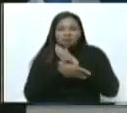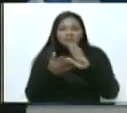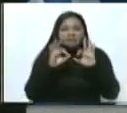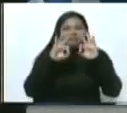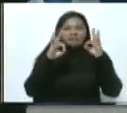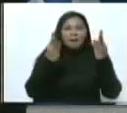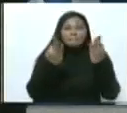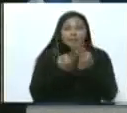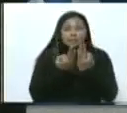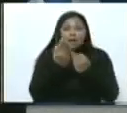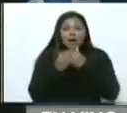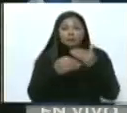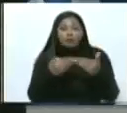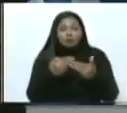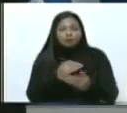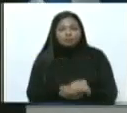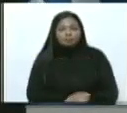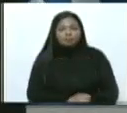familiares